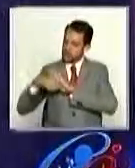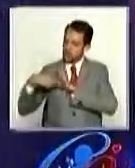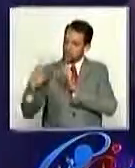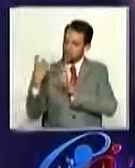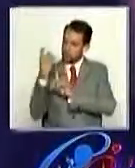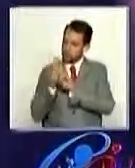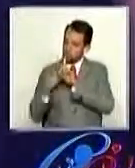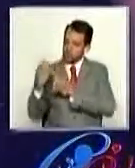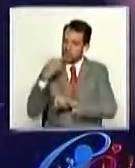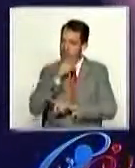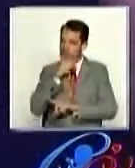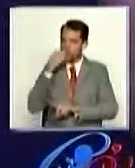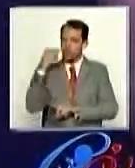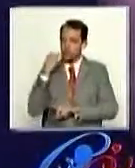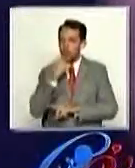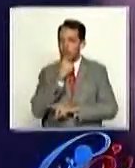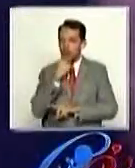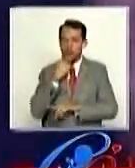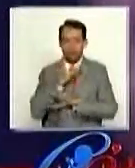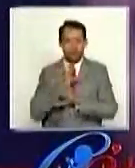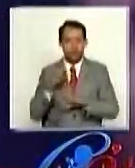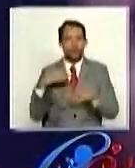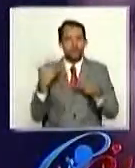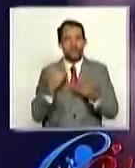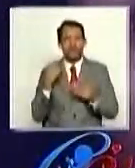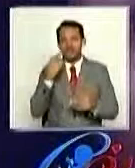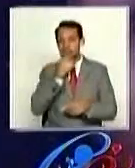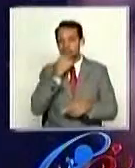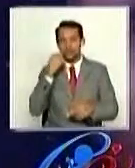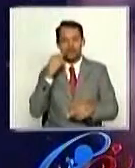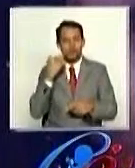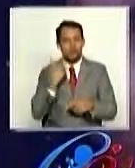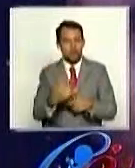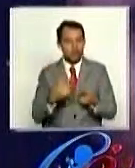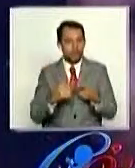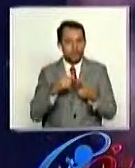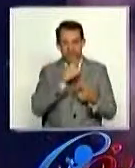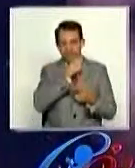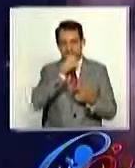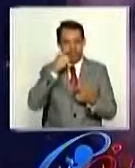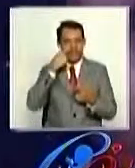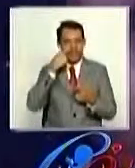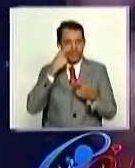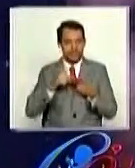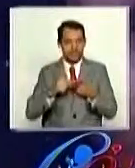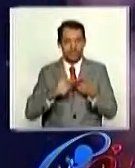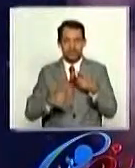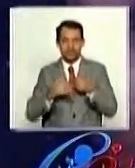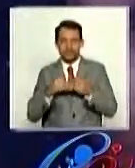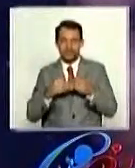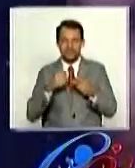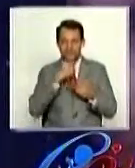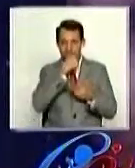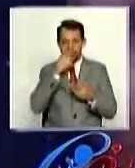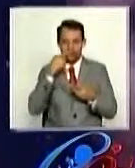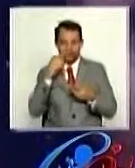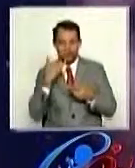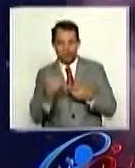insistido que la boca no solamente es esta parte del diente hacia la encía, es más allá, es